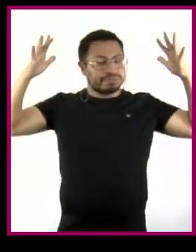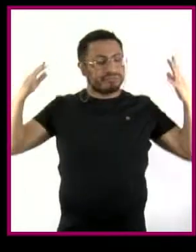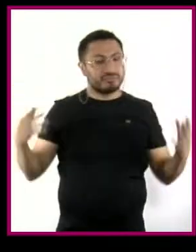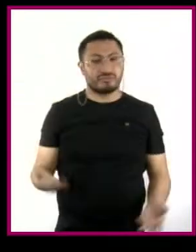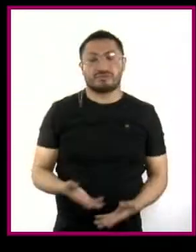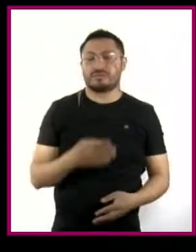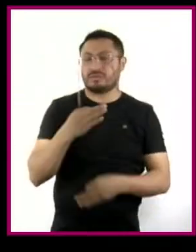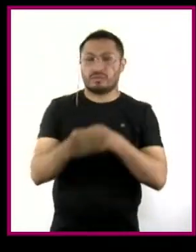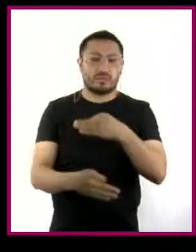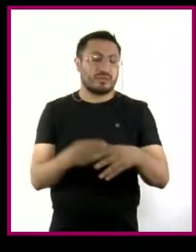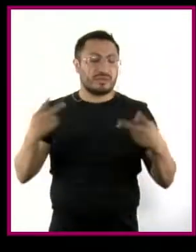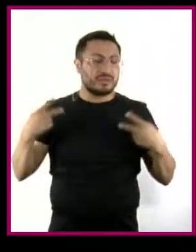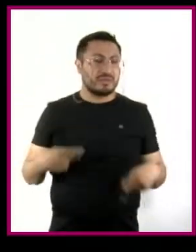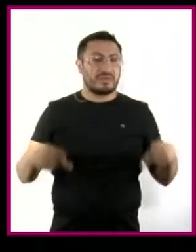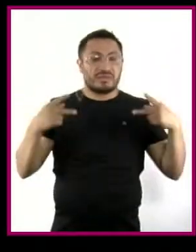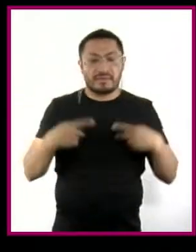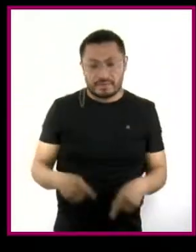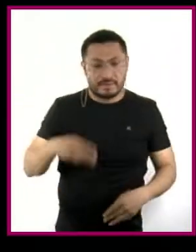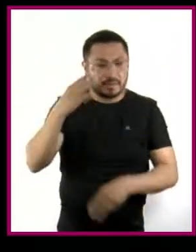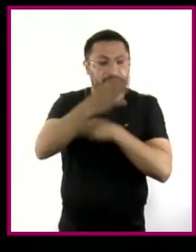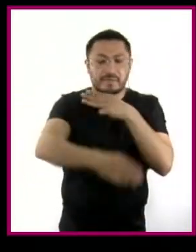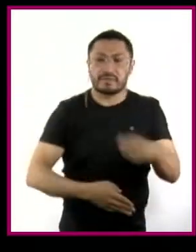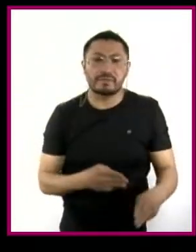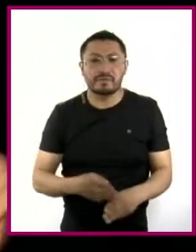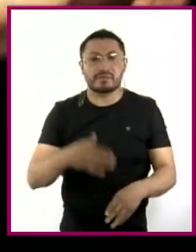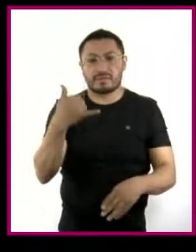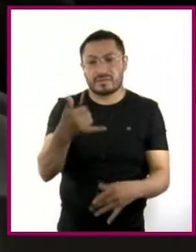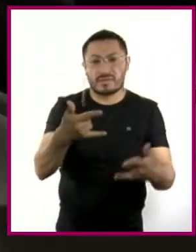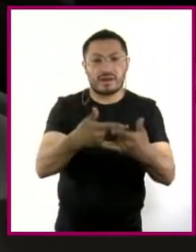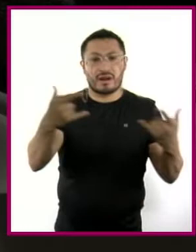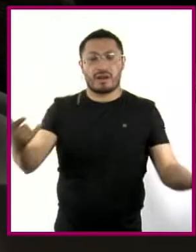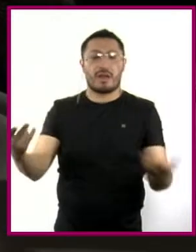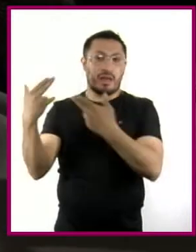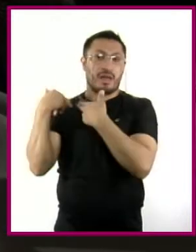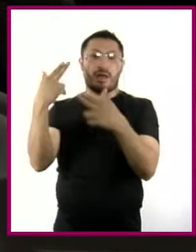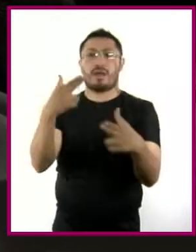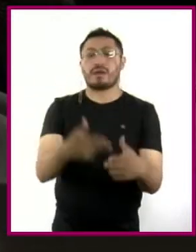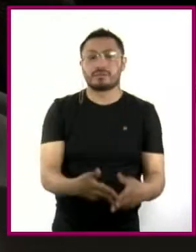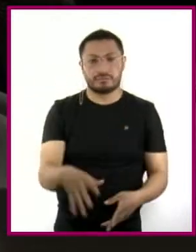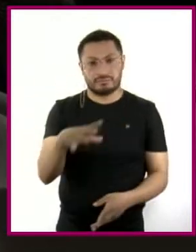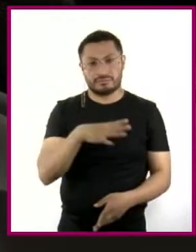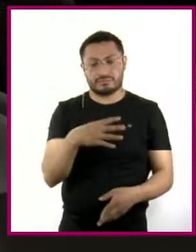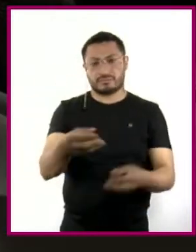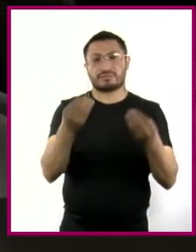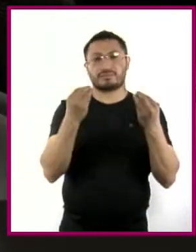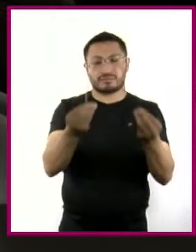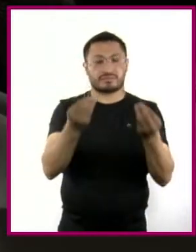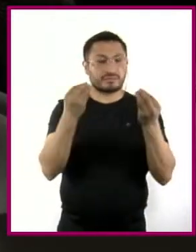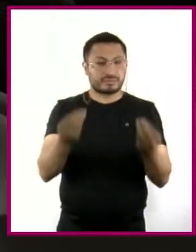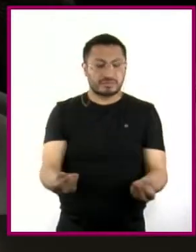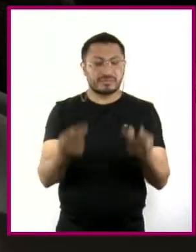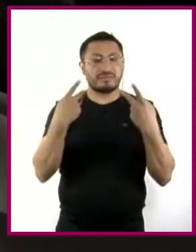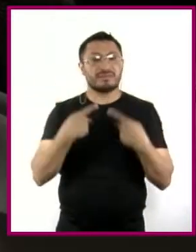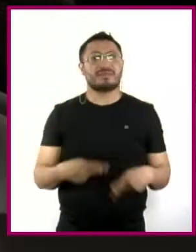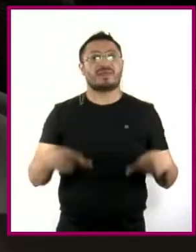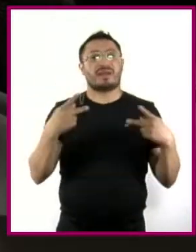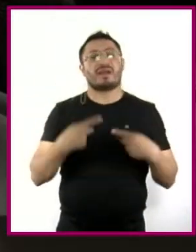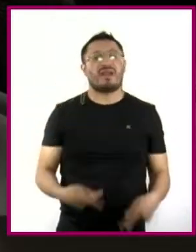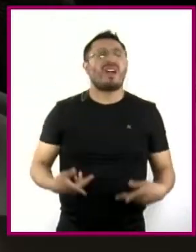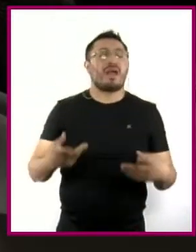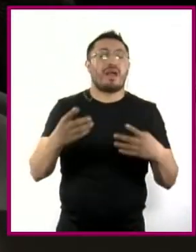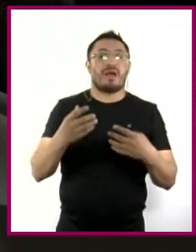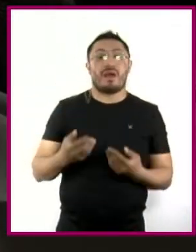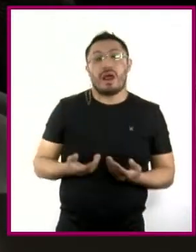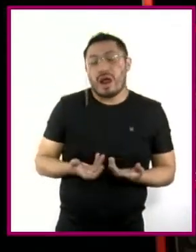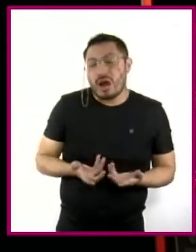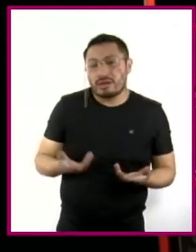creativas a lo ancho del mundo y a lo largo de la historia. Hay decenas, si no es que cientos o más,